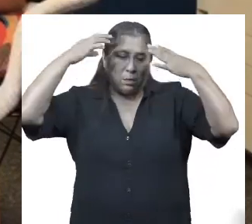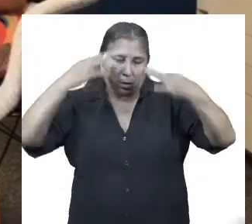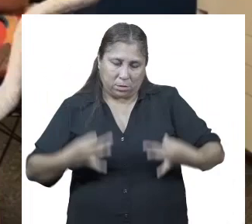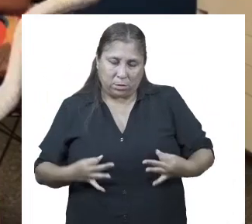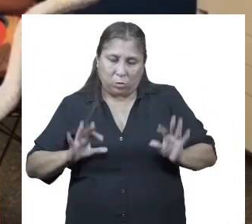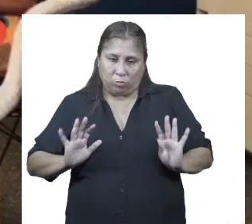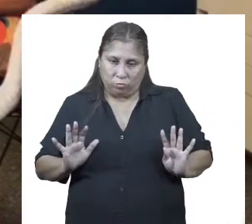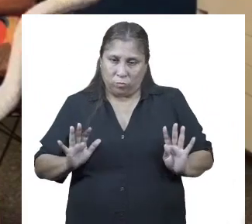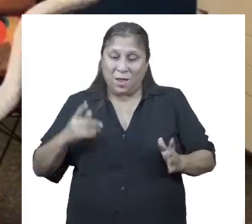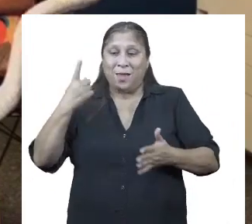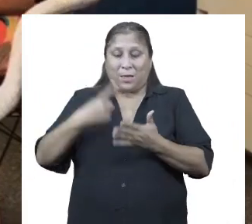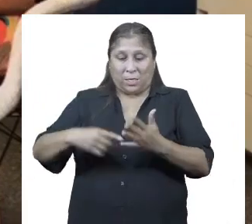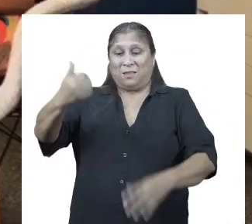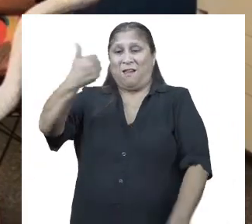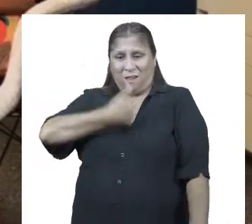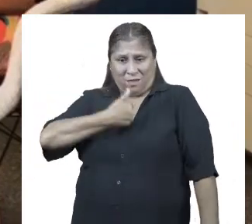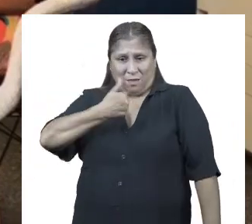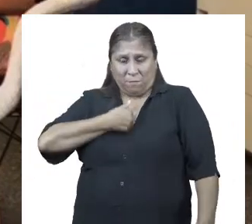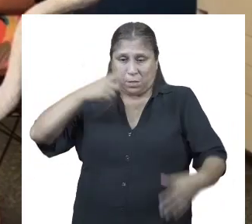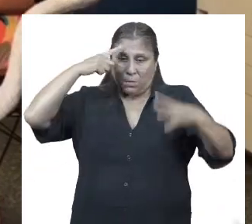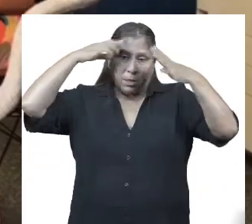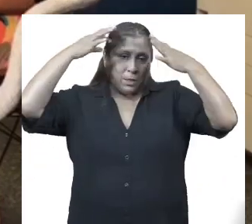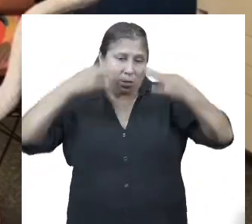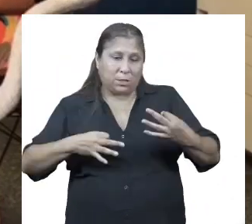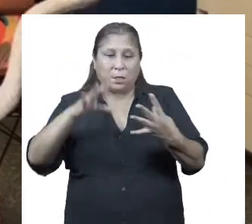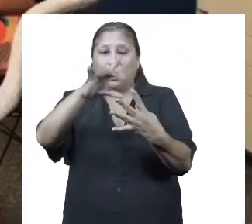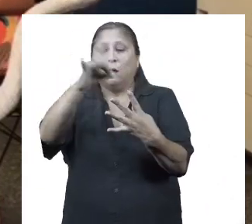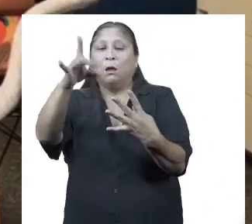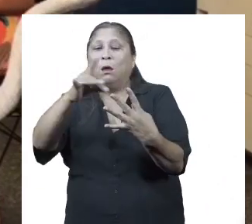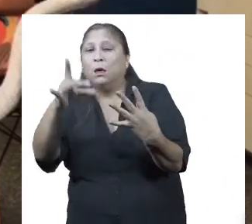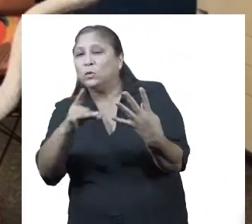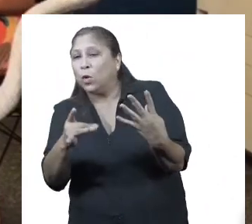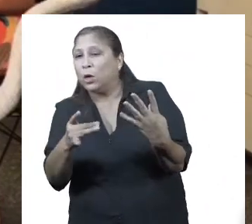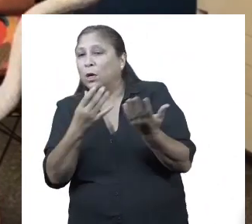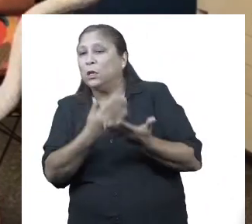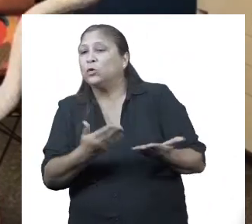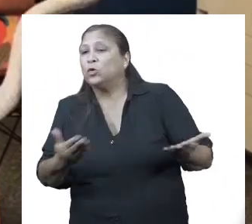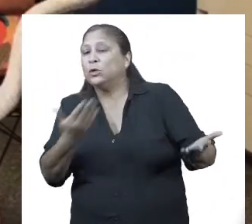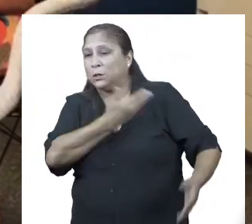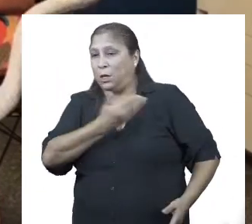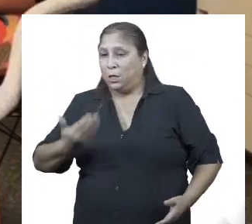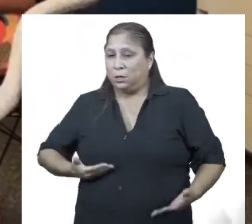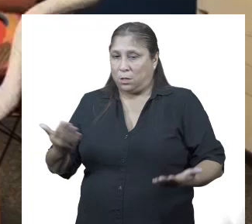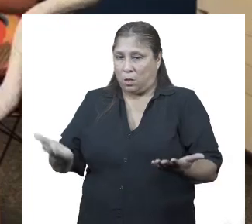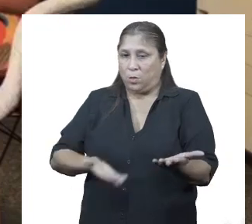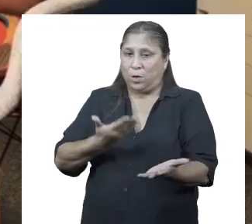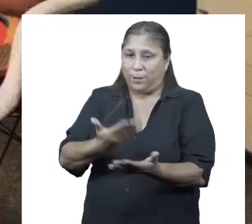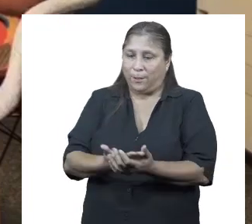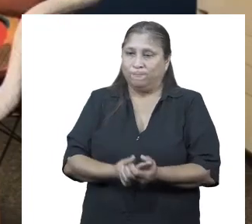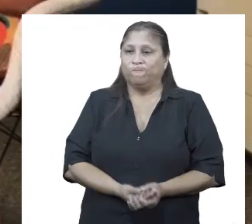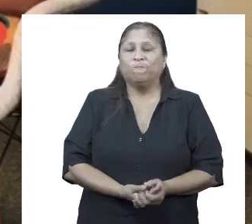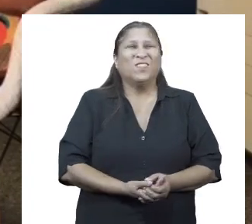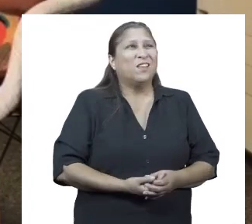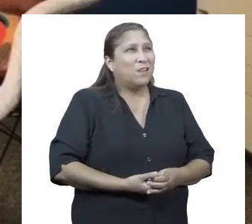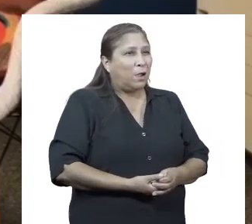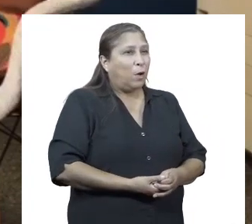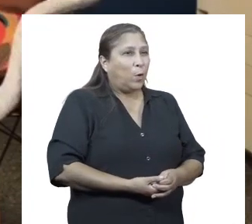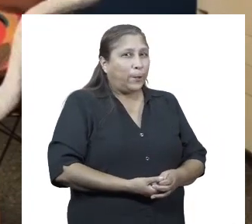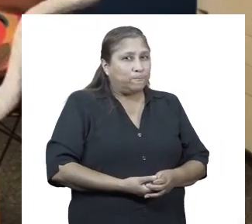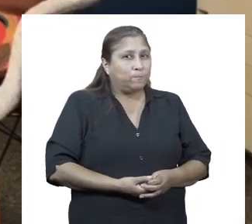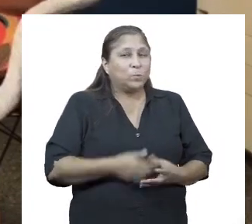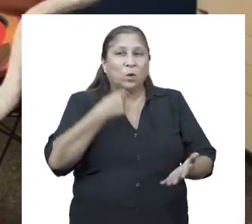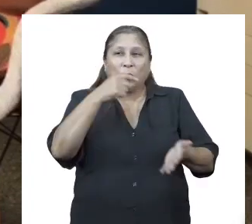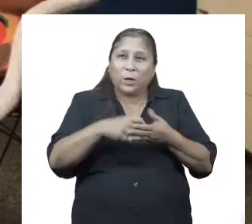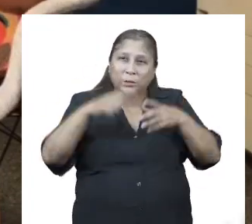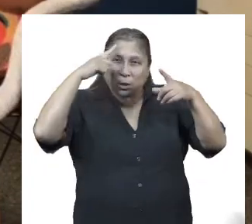en sus manos. Es decir, que sea ella quien decide entre las alternativas que el Estado tiene que brindarle. Con respecto a ese tema